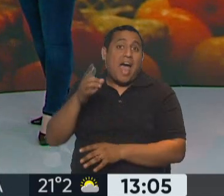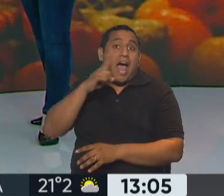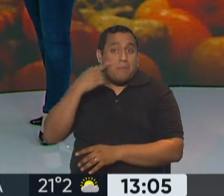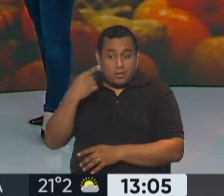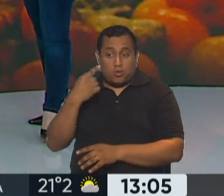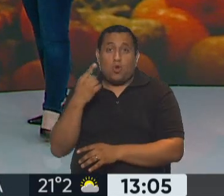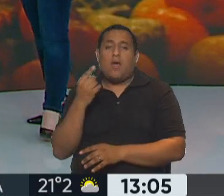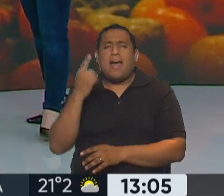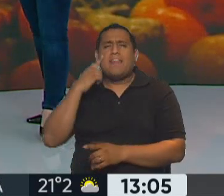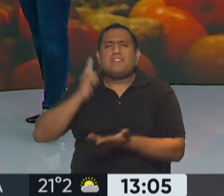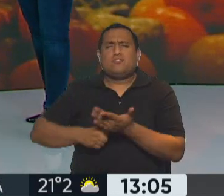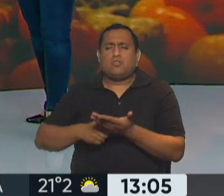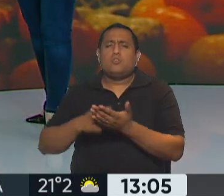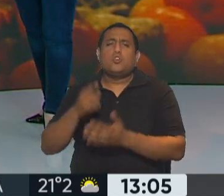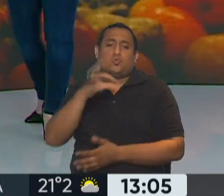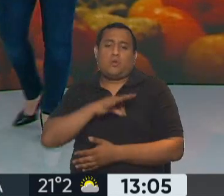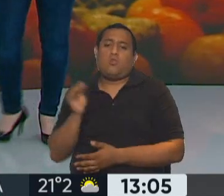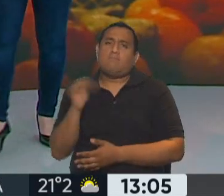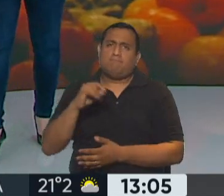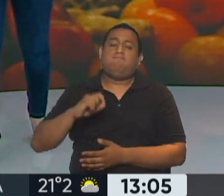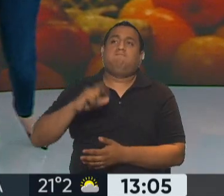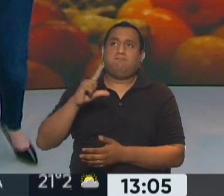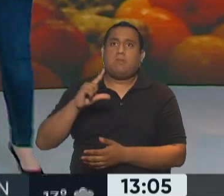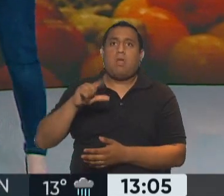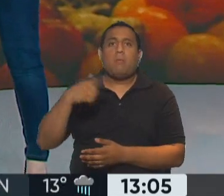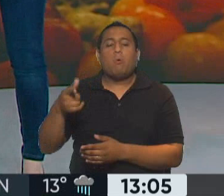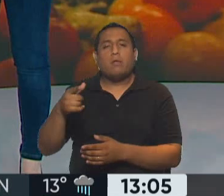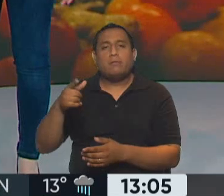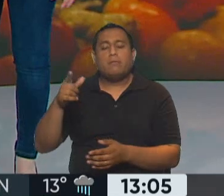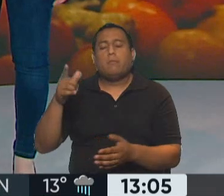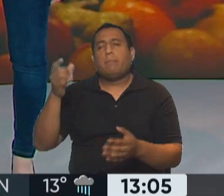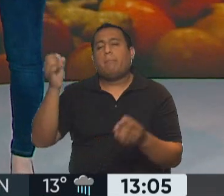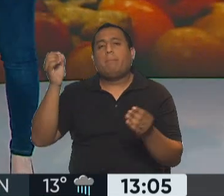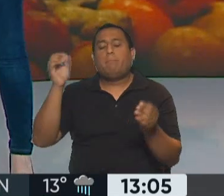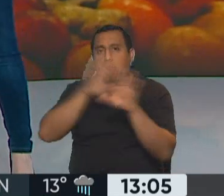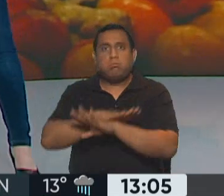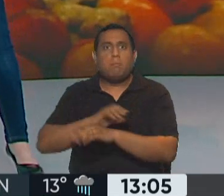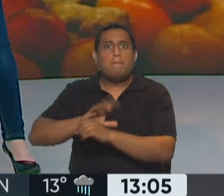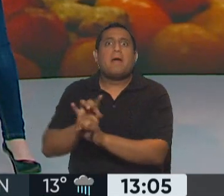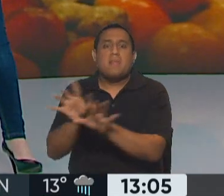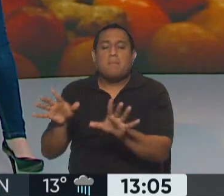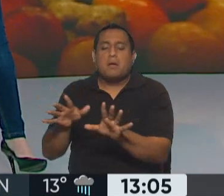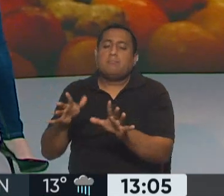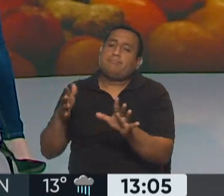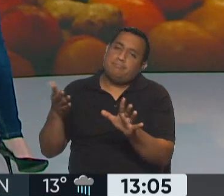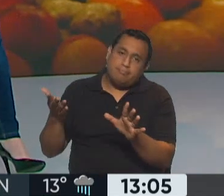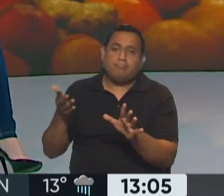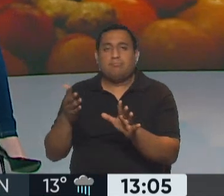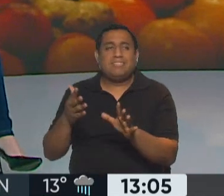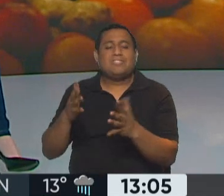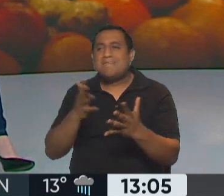y empezó a caer nuevamente el poder adquisitivo por razones, bueno, exógenas. Además que hubo que cuidar el empleo y se hicieron hasta acuerdos